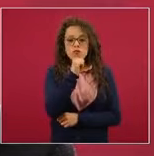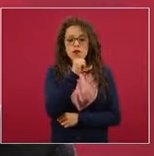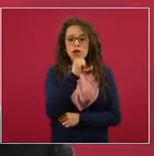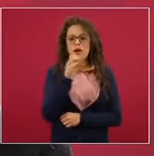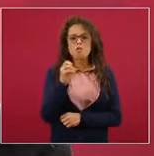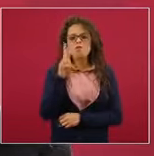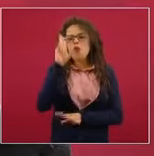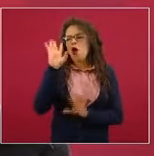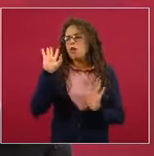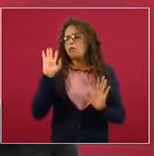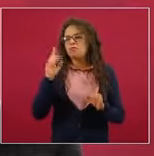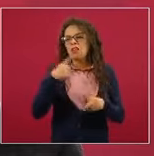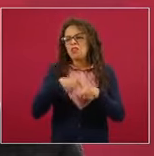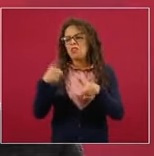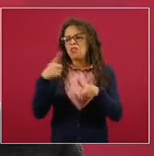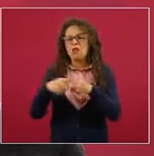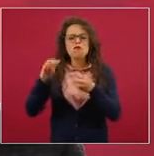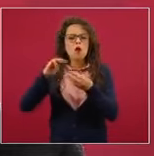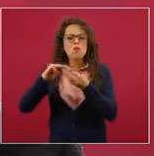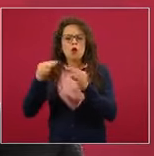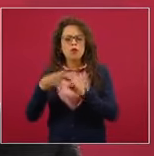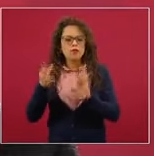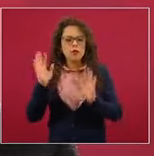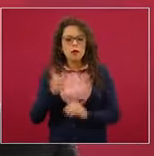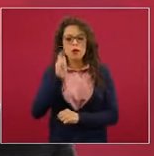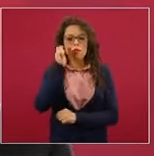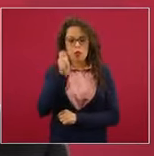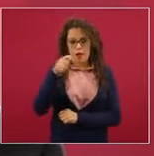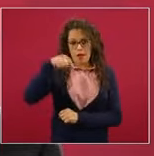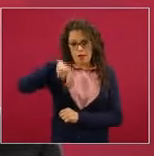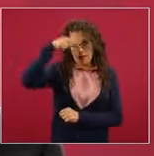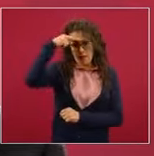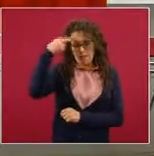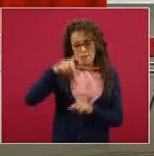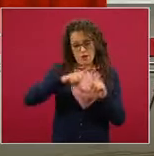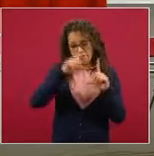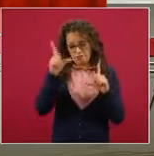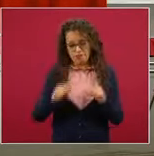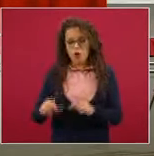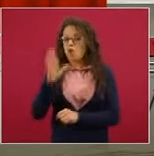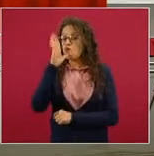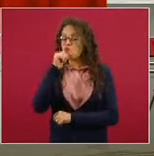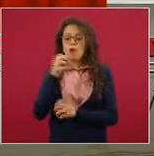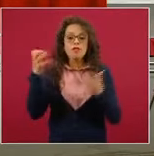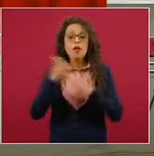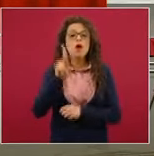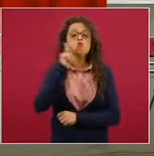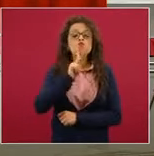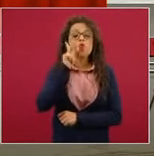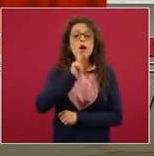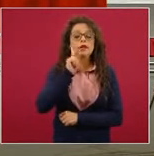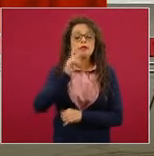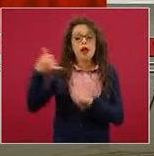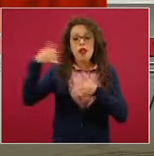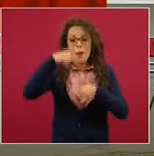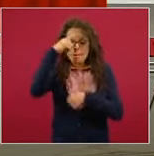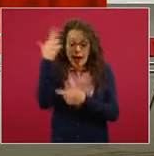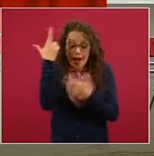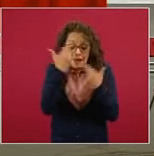la operatividad de la atención médica en el país una muestra de laboratorio para